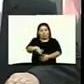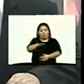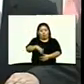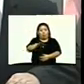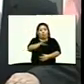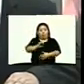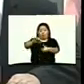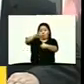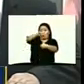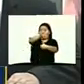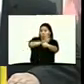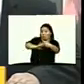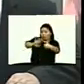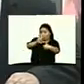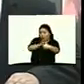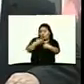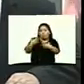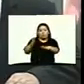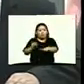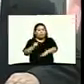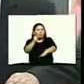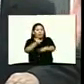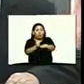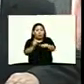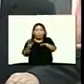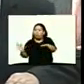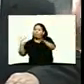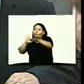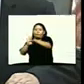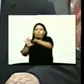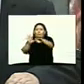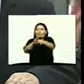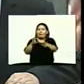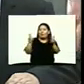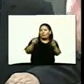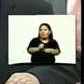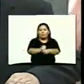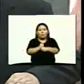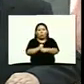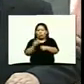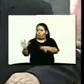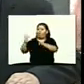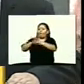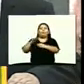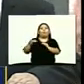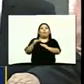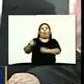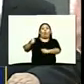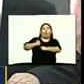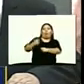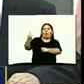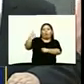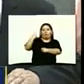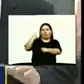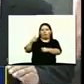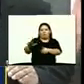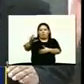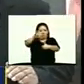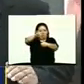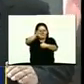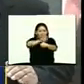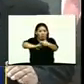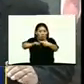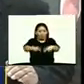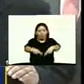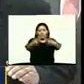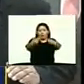del Triángulo Norte estableciendo anillos, no de seguridad, sino que anillos militares. Un primer anillo en la frontera con